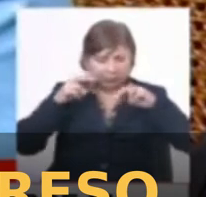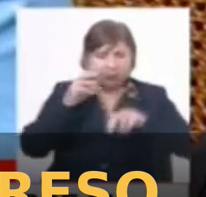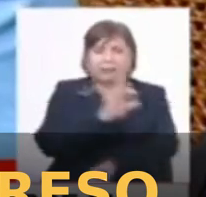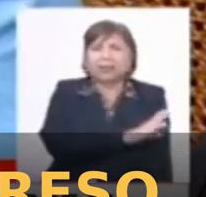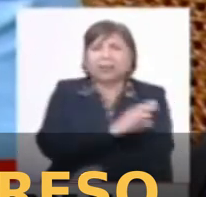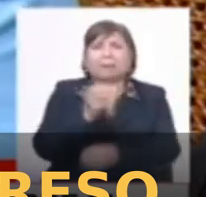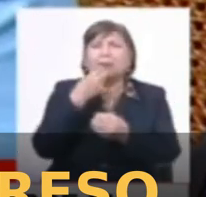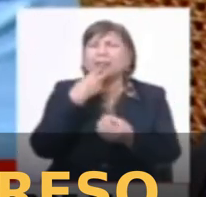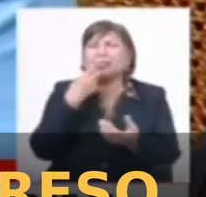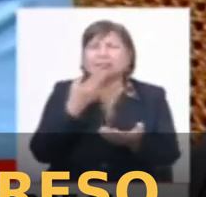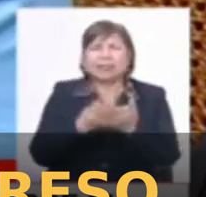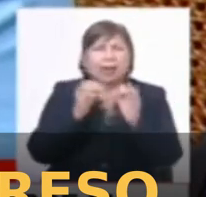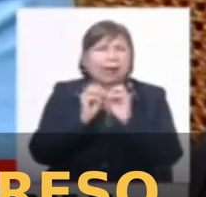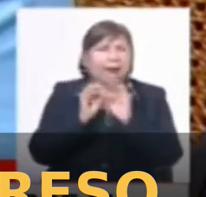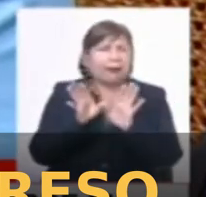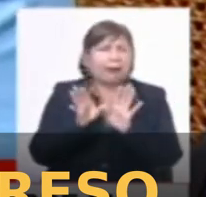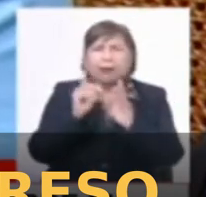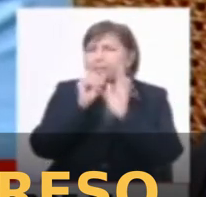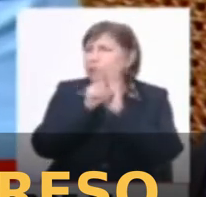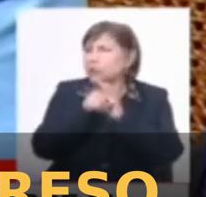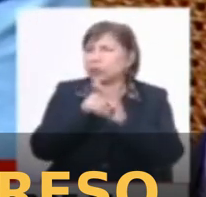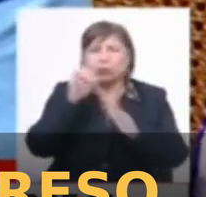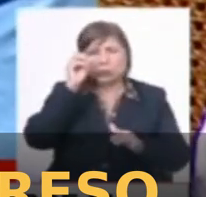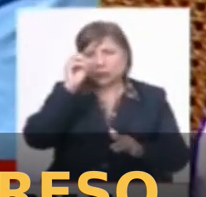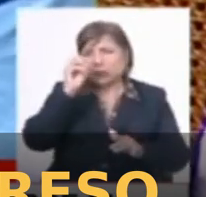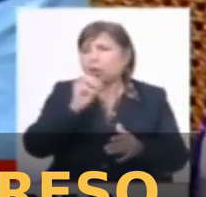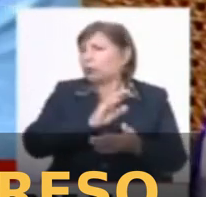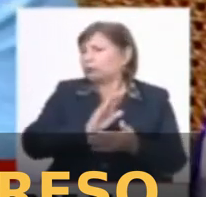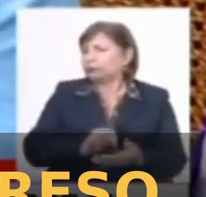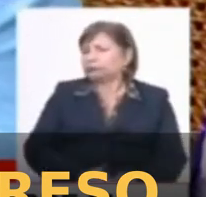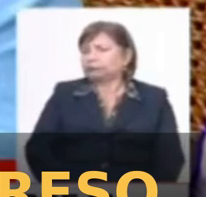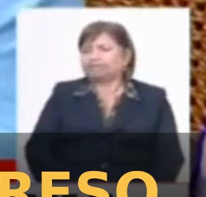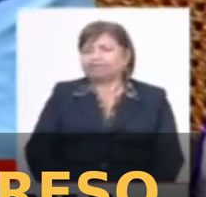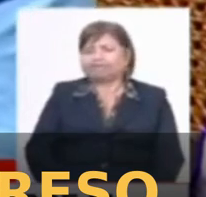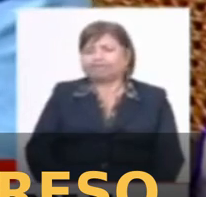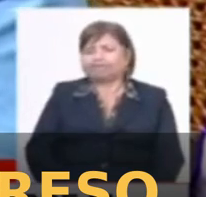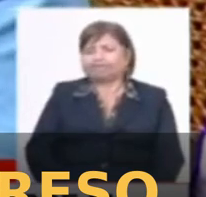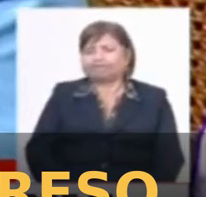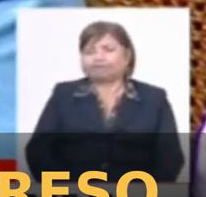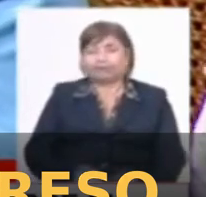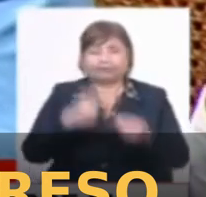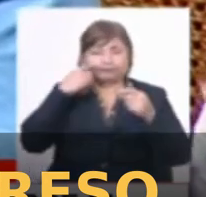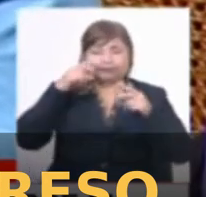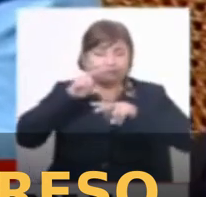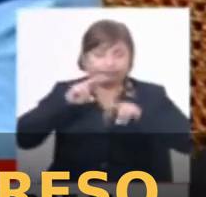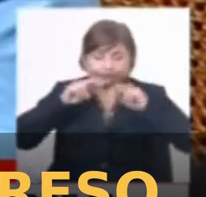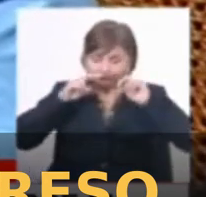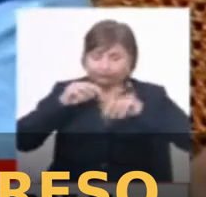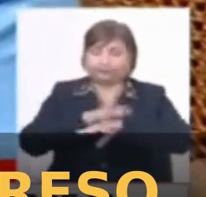porque quiero que quede claro que desde un minuto cero el investigado,